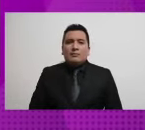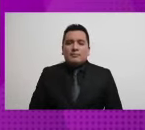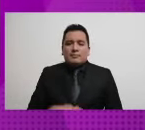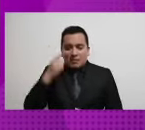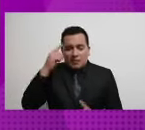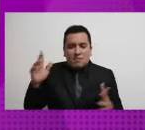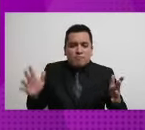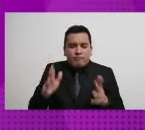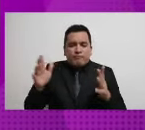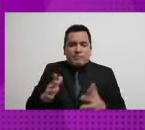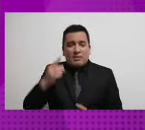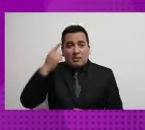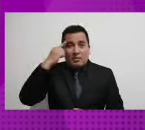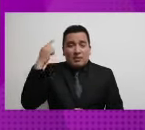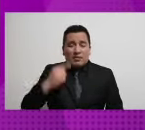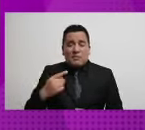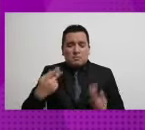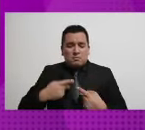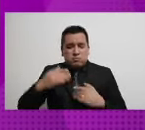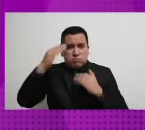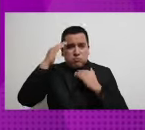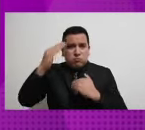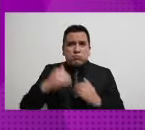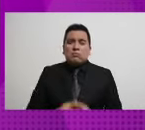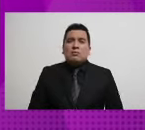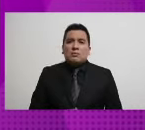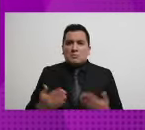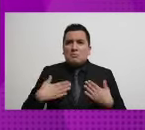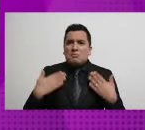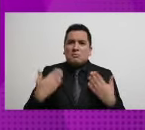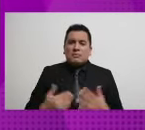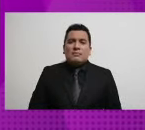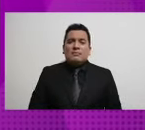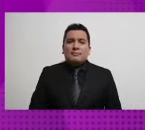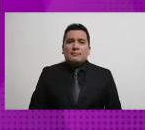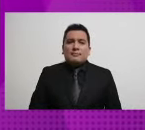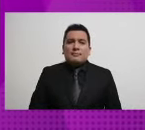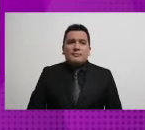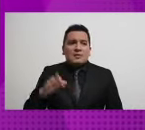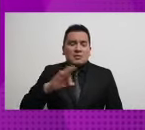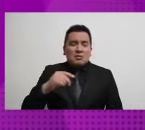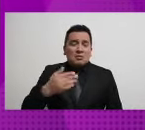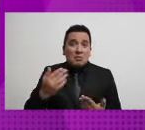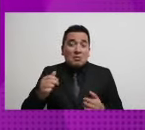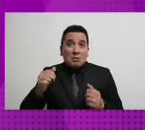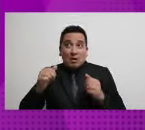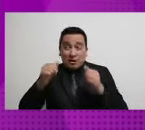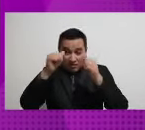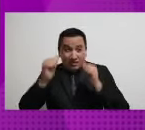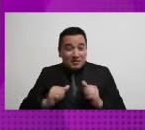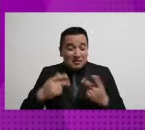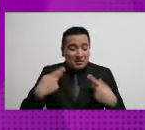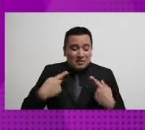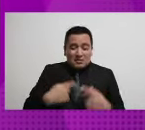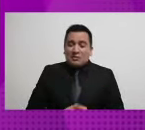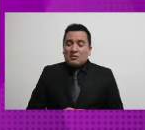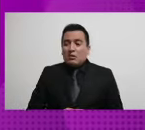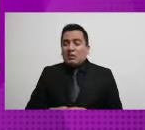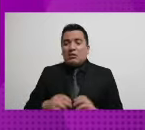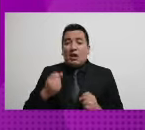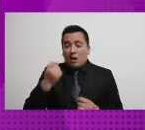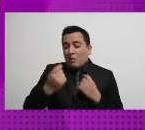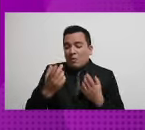a motivarlos para que el adulto mayor participe, pues si nos están escuchando varios